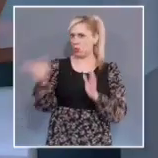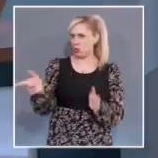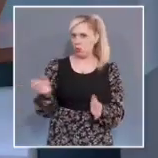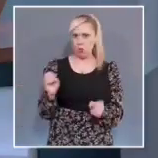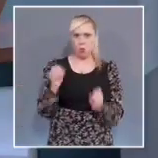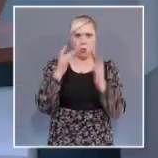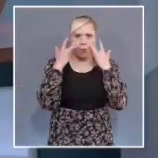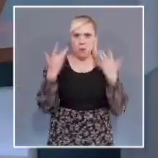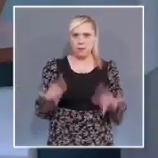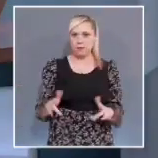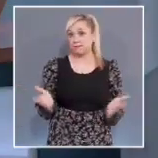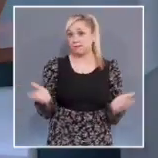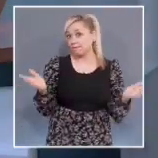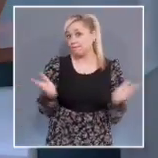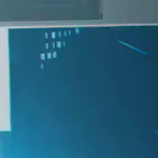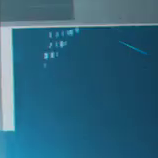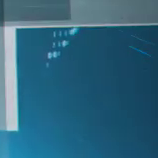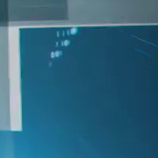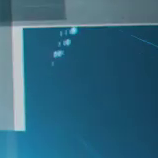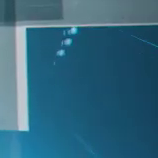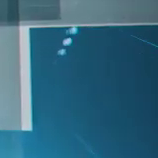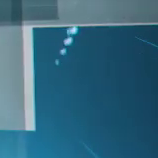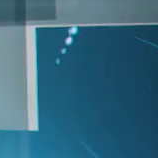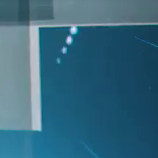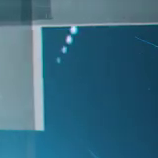Vámonos a las breves del mundo.